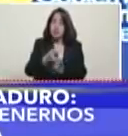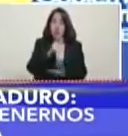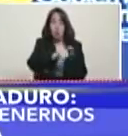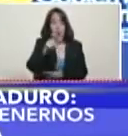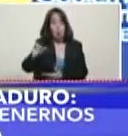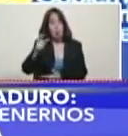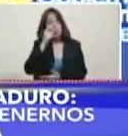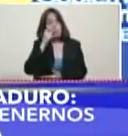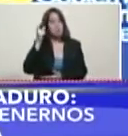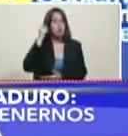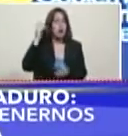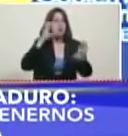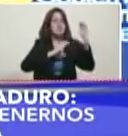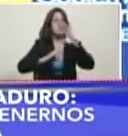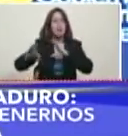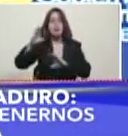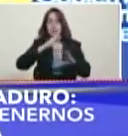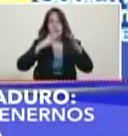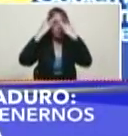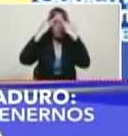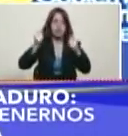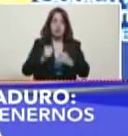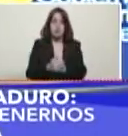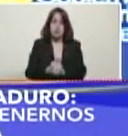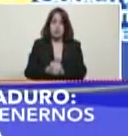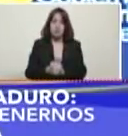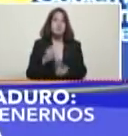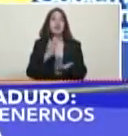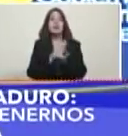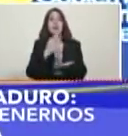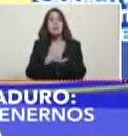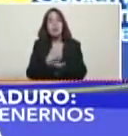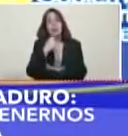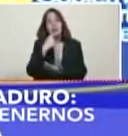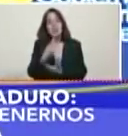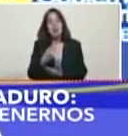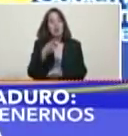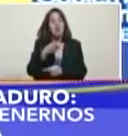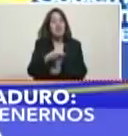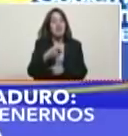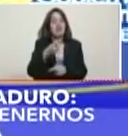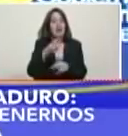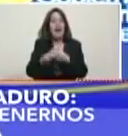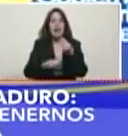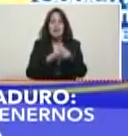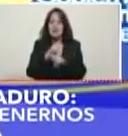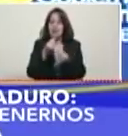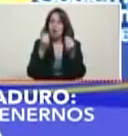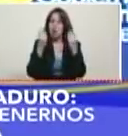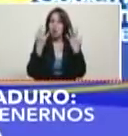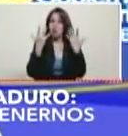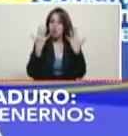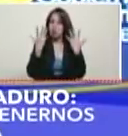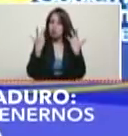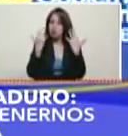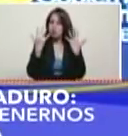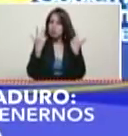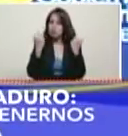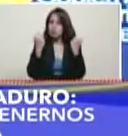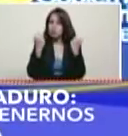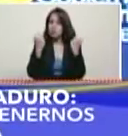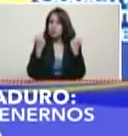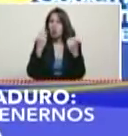científicos, compañeros, compañeras, siempre digo, hay que actuar con las dos manos, como